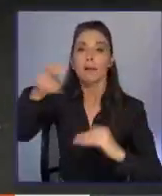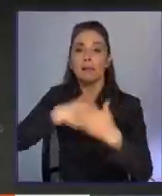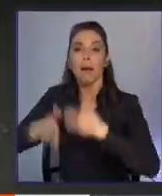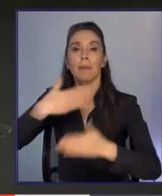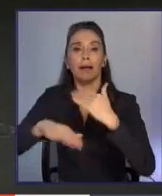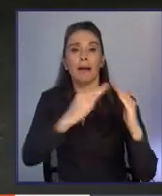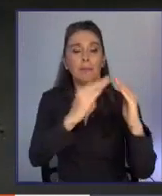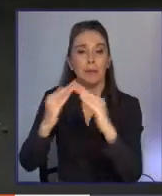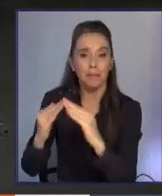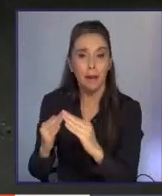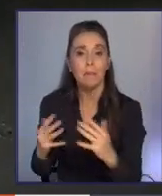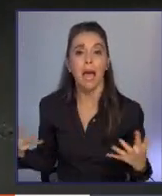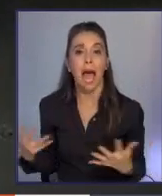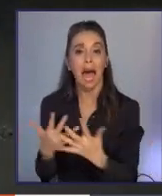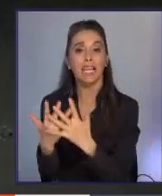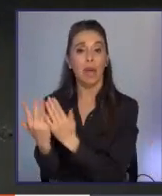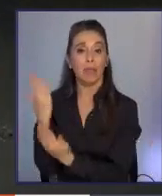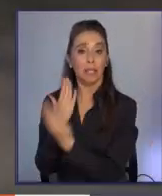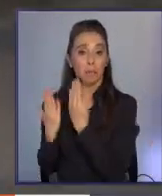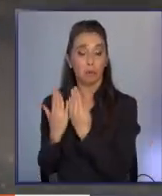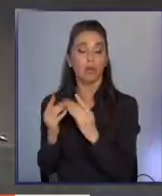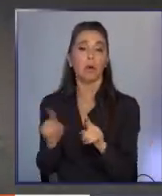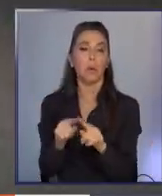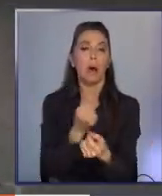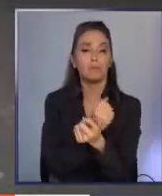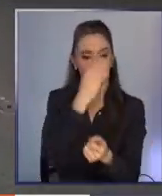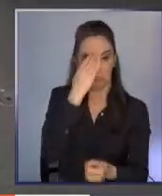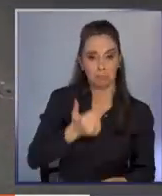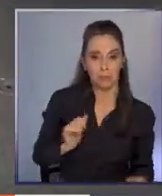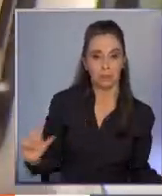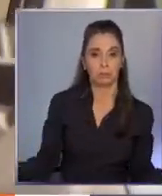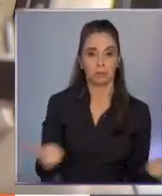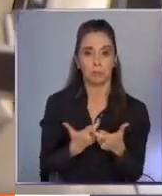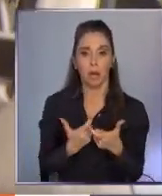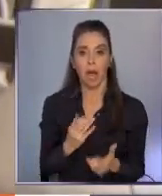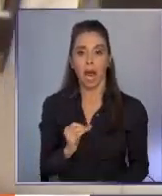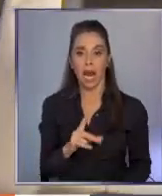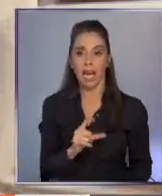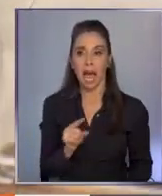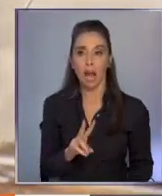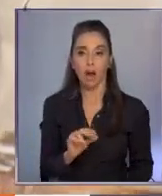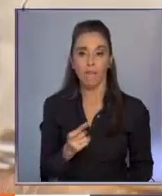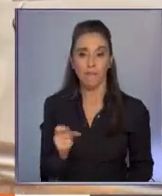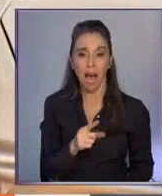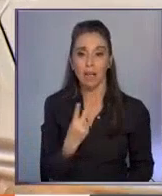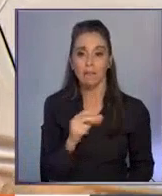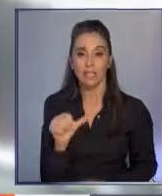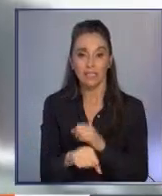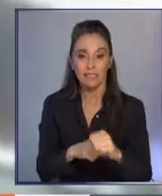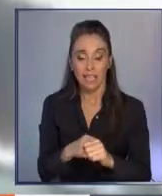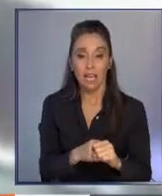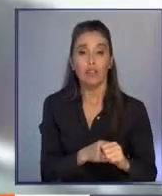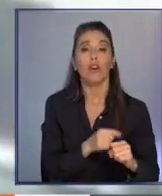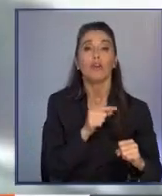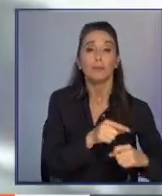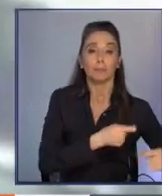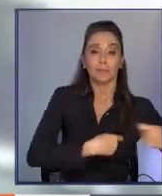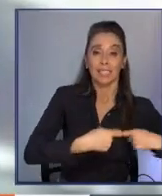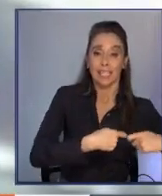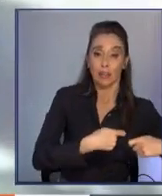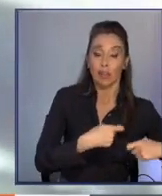policía que no impidió la captura de carlos vargas durante 26 años detenido a cuadras del local comercial donde habría efectuado más de